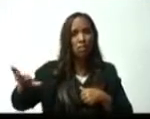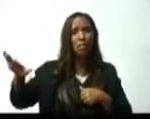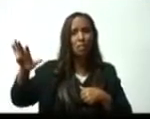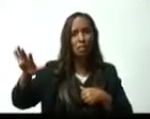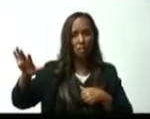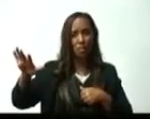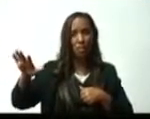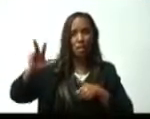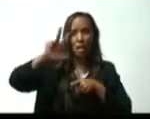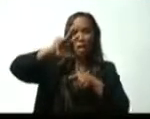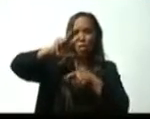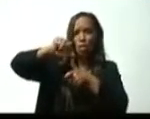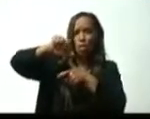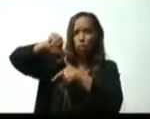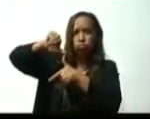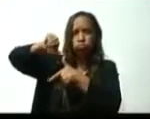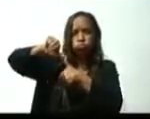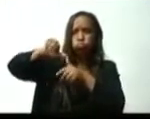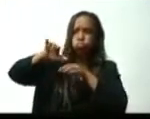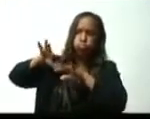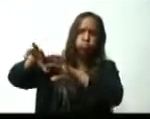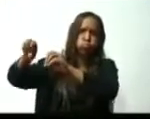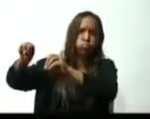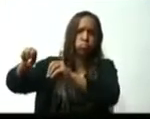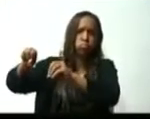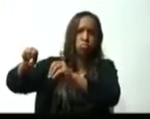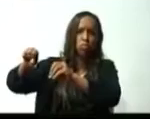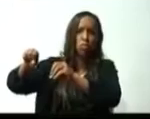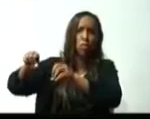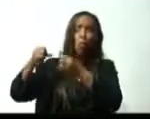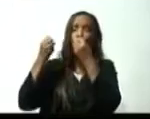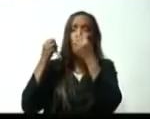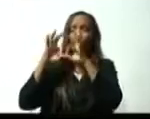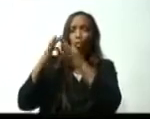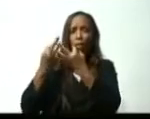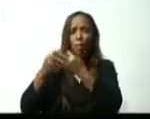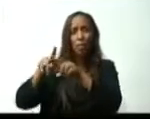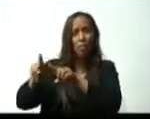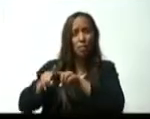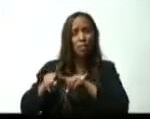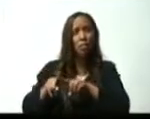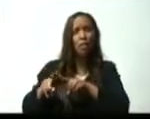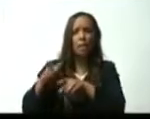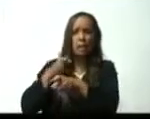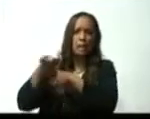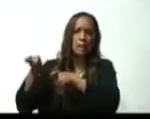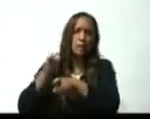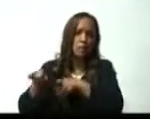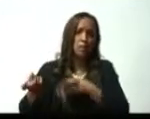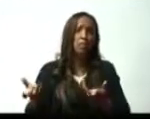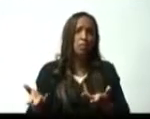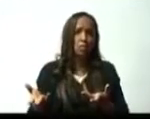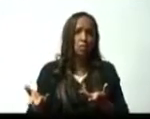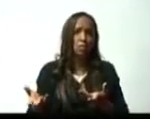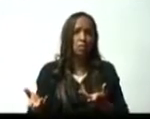fueron afectadas por ese fenómeno que yo dije en un momento dado, donde en mi propia casa se me cayeron